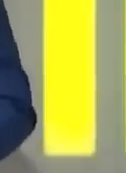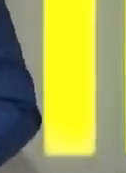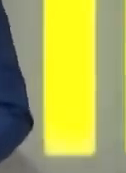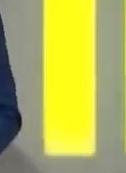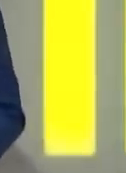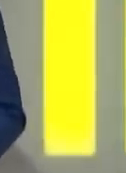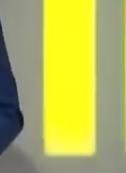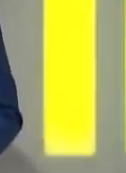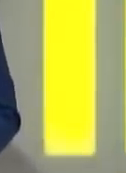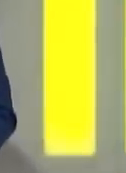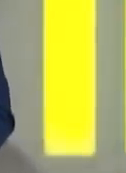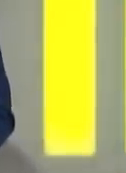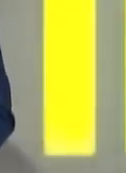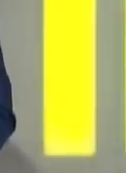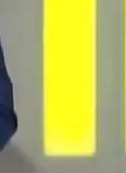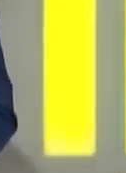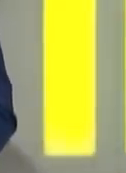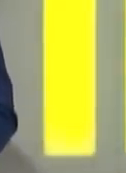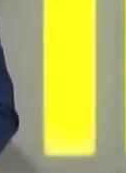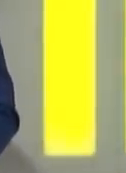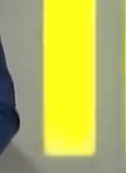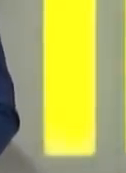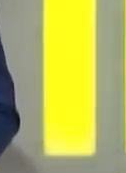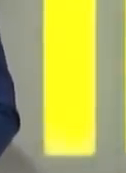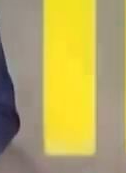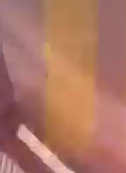boris castellano y 360